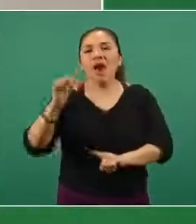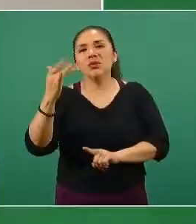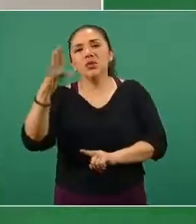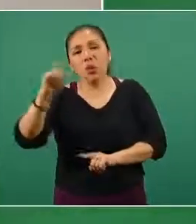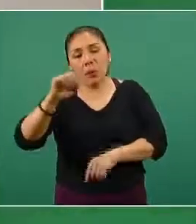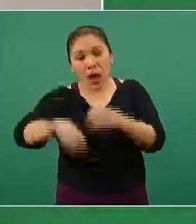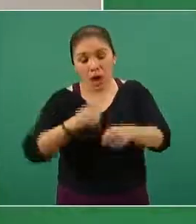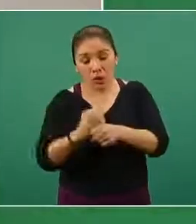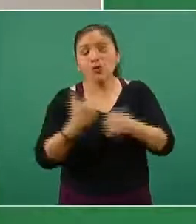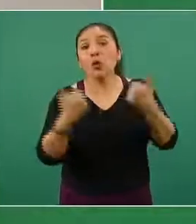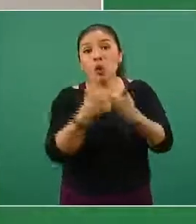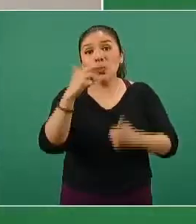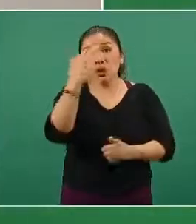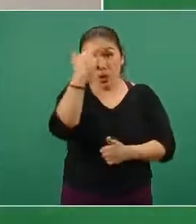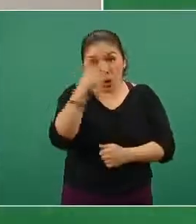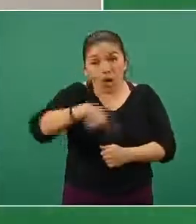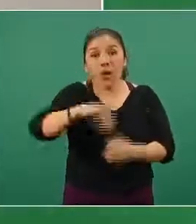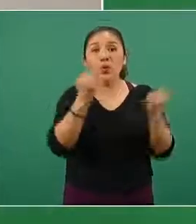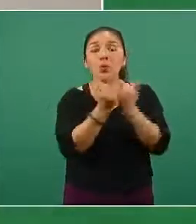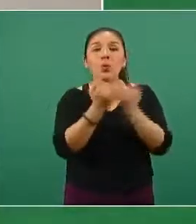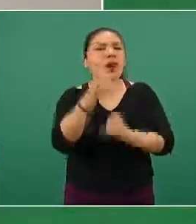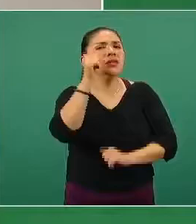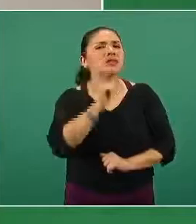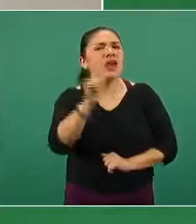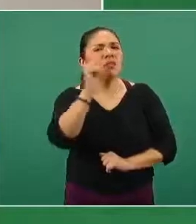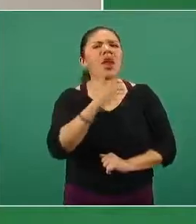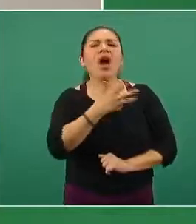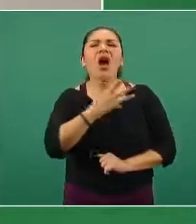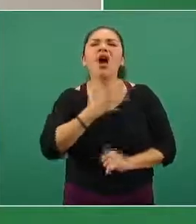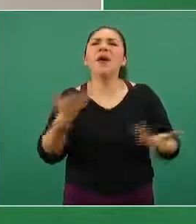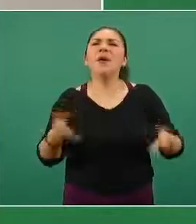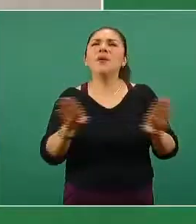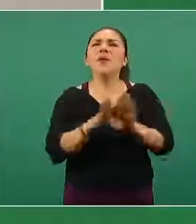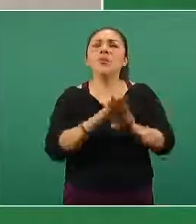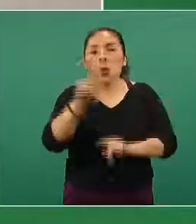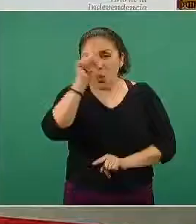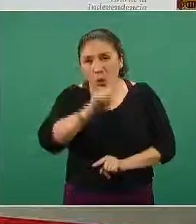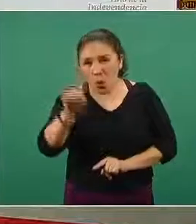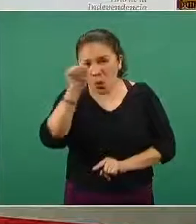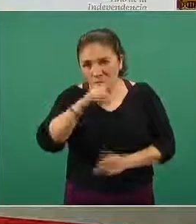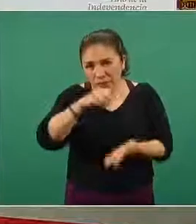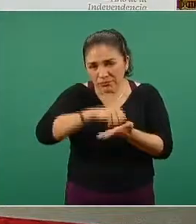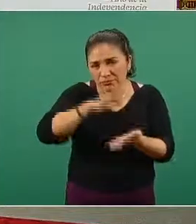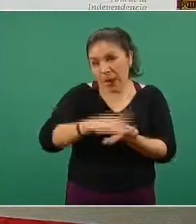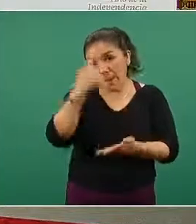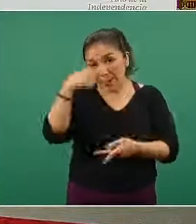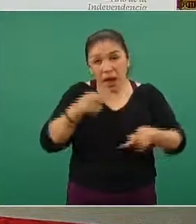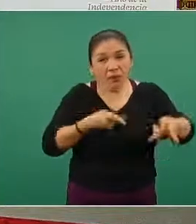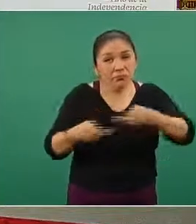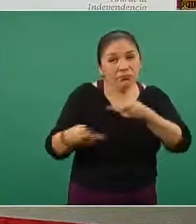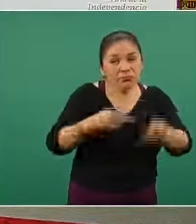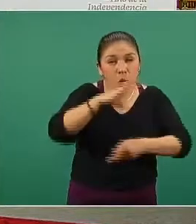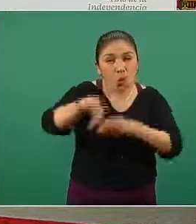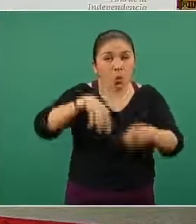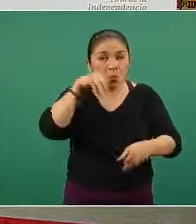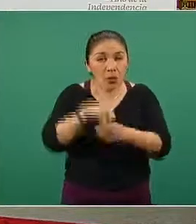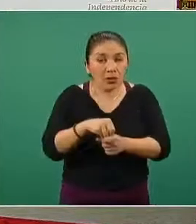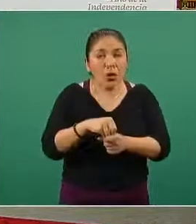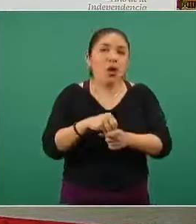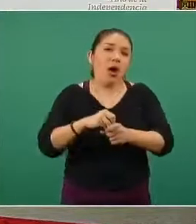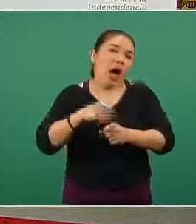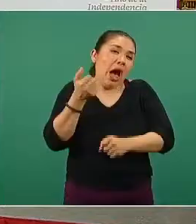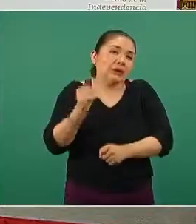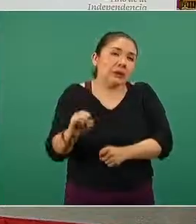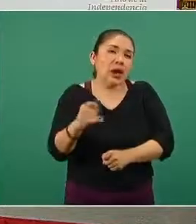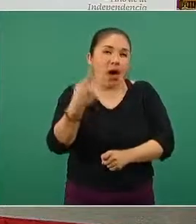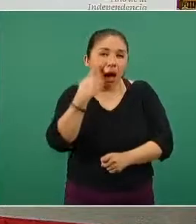años, recordando también que además siempre hay una recomendación de una estrategia general, una estrategia global que